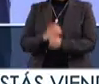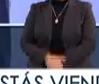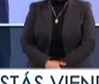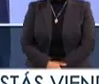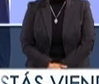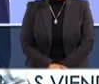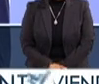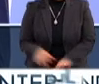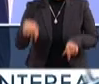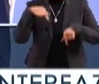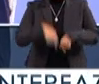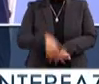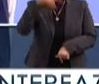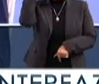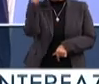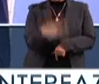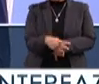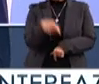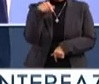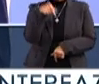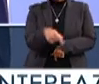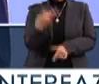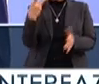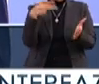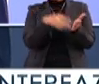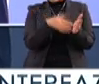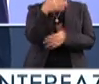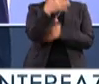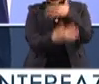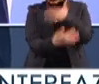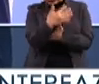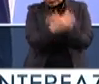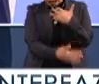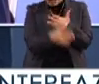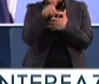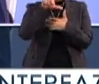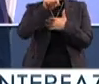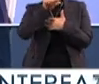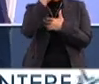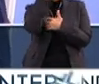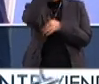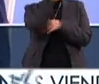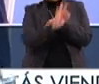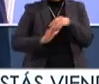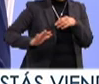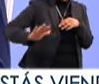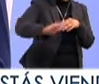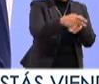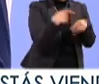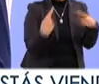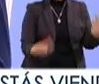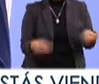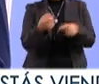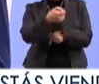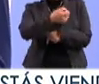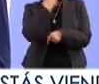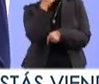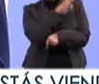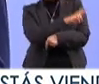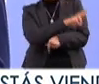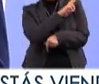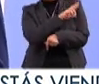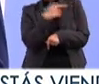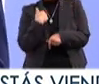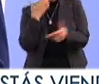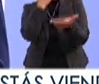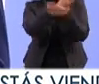en México por ejemplo desde el 2015 el 71% del mercado de medicamentos privados es